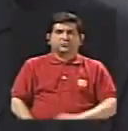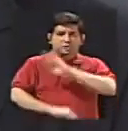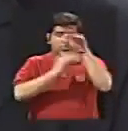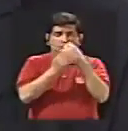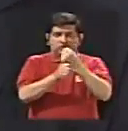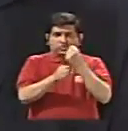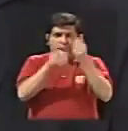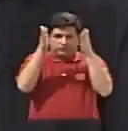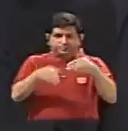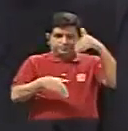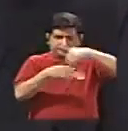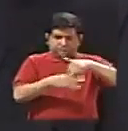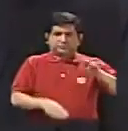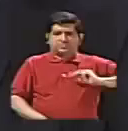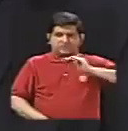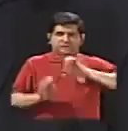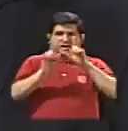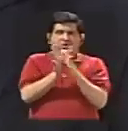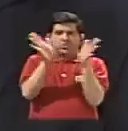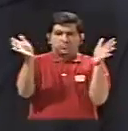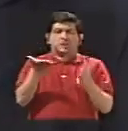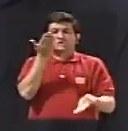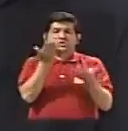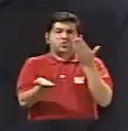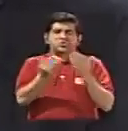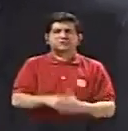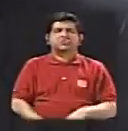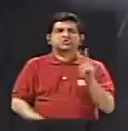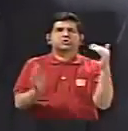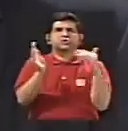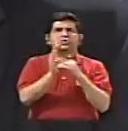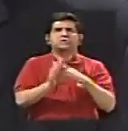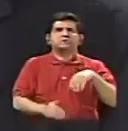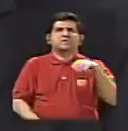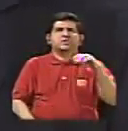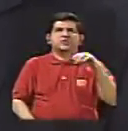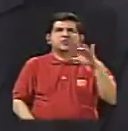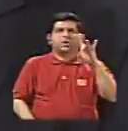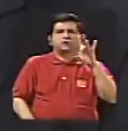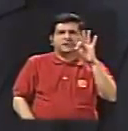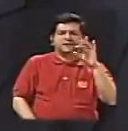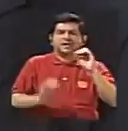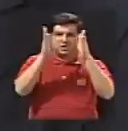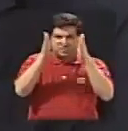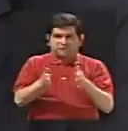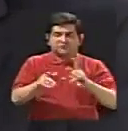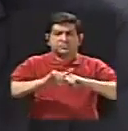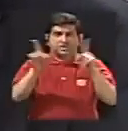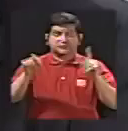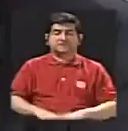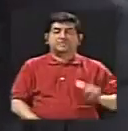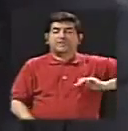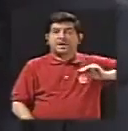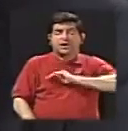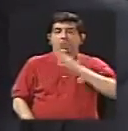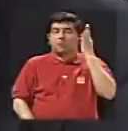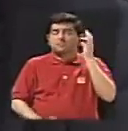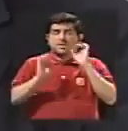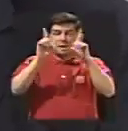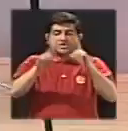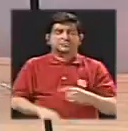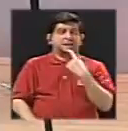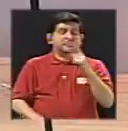del MEP, y que eso podía ser, cuando mucho, unos 2.089 educadores, pero a su vez la ministra de Educación ha dado